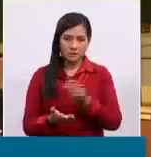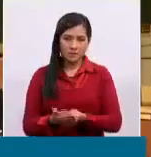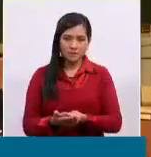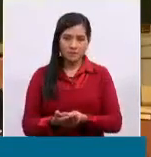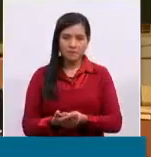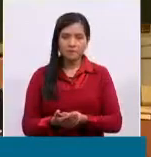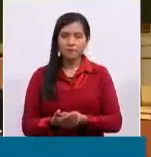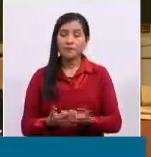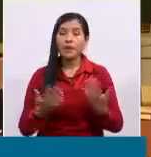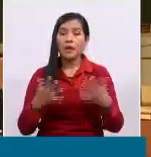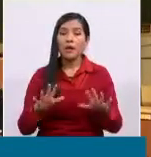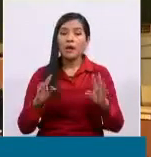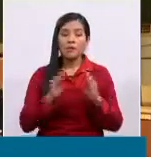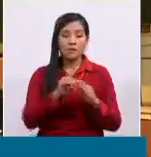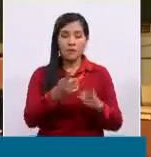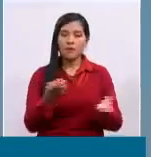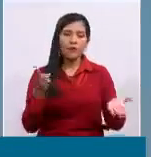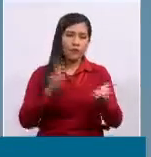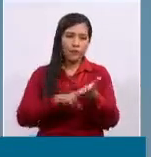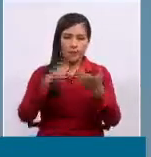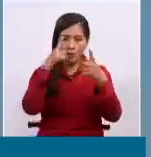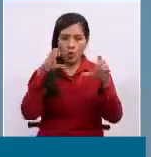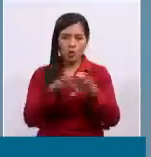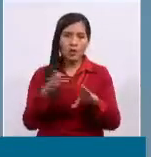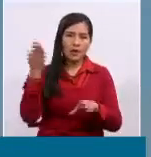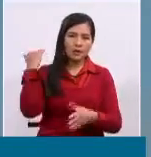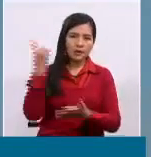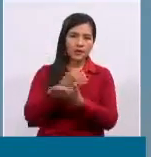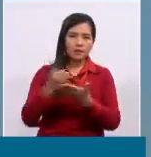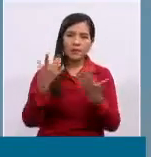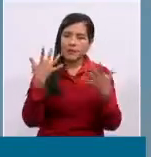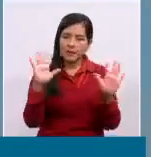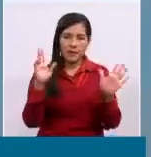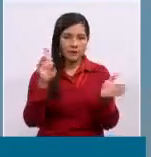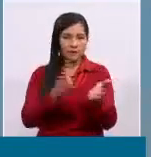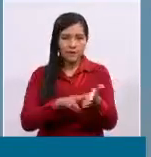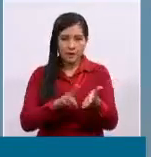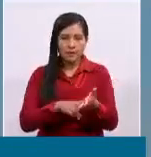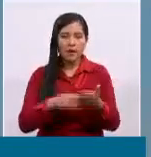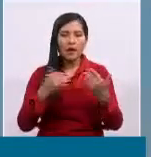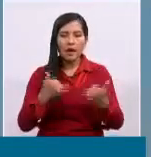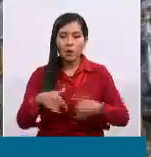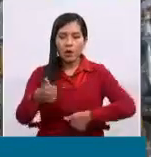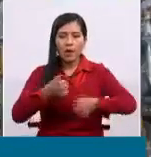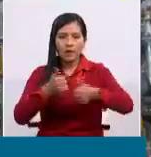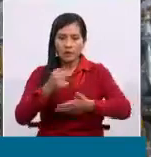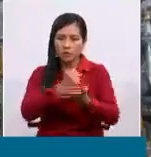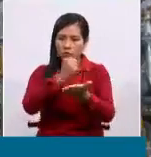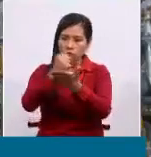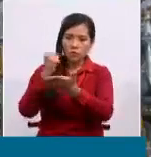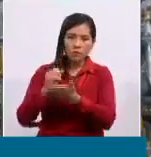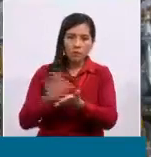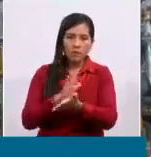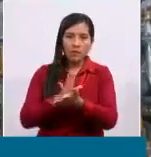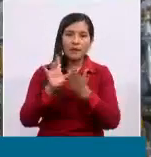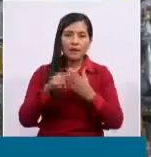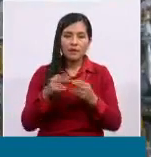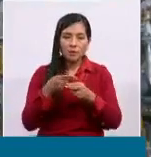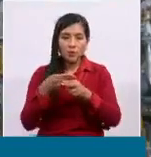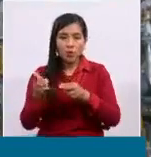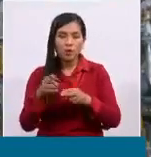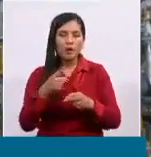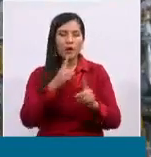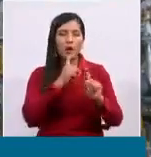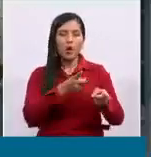planta se firmó ya el contrato la anterior semana. En esta semana estamos en trámites administrativos y ya se va a dar la orden de proceder.